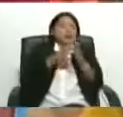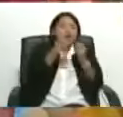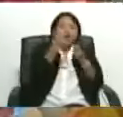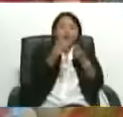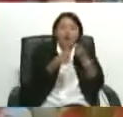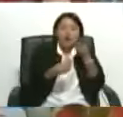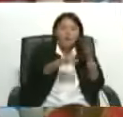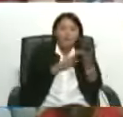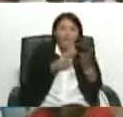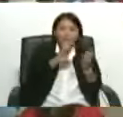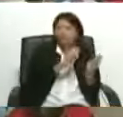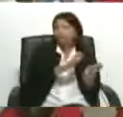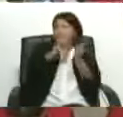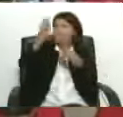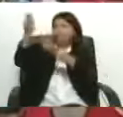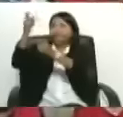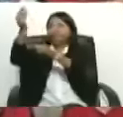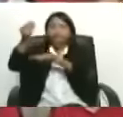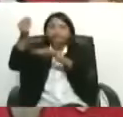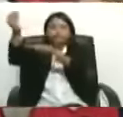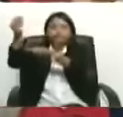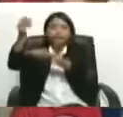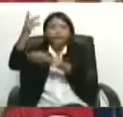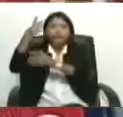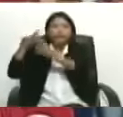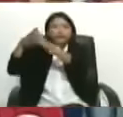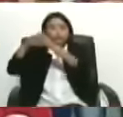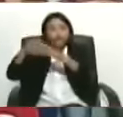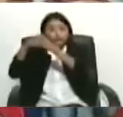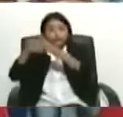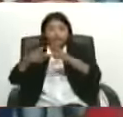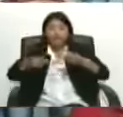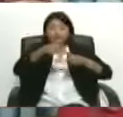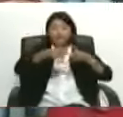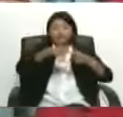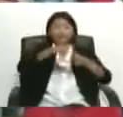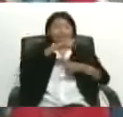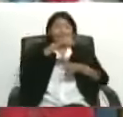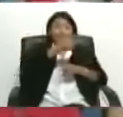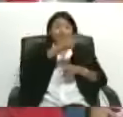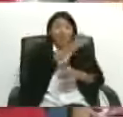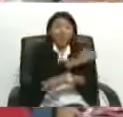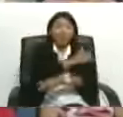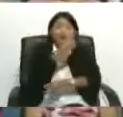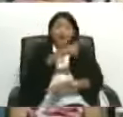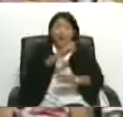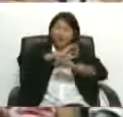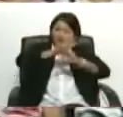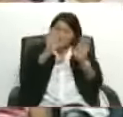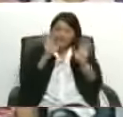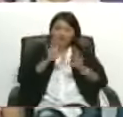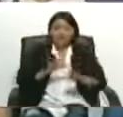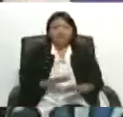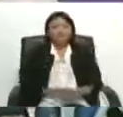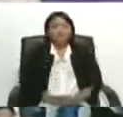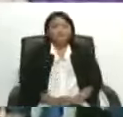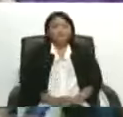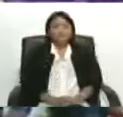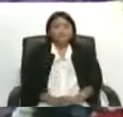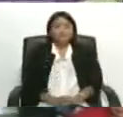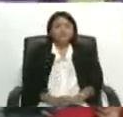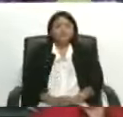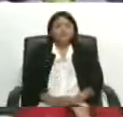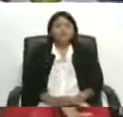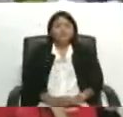Venezuela al imperialismo norteamericano y a sus aliados. Son dos cosas que la tienen ellos muy claro, odiarnos y entregar